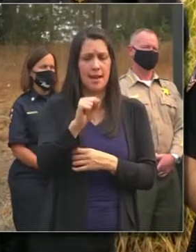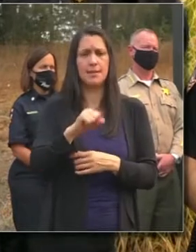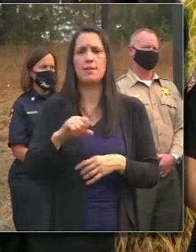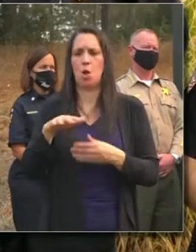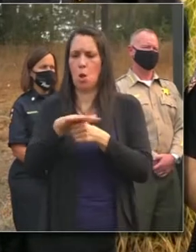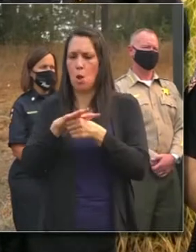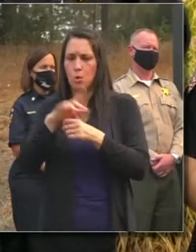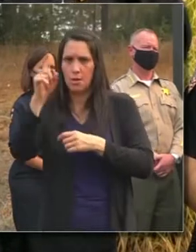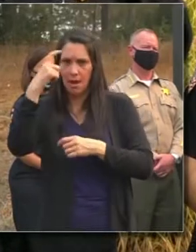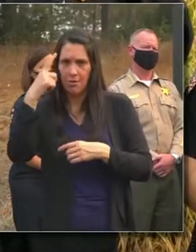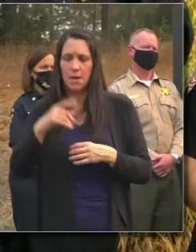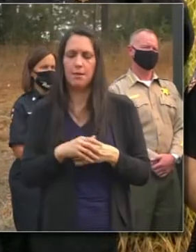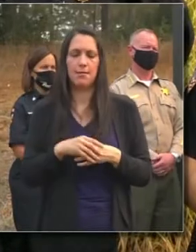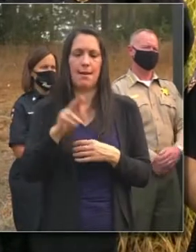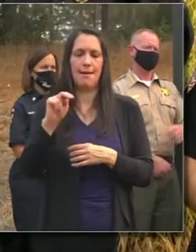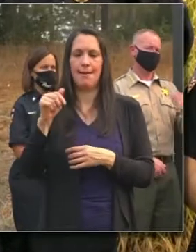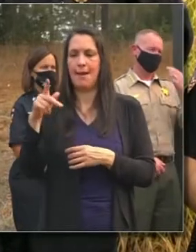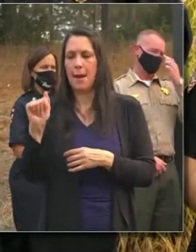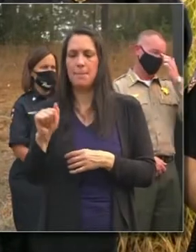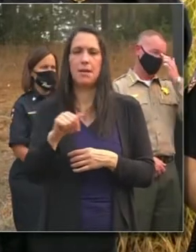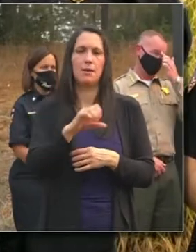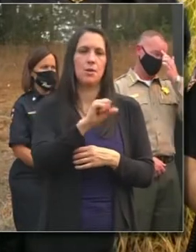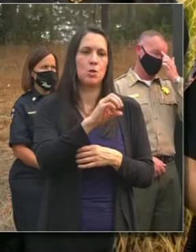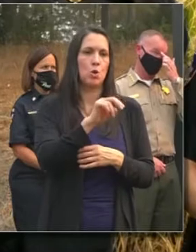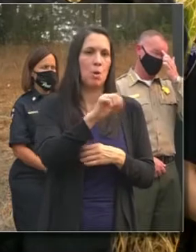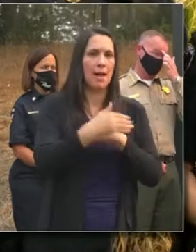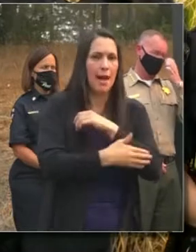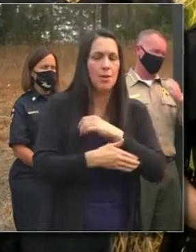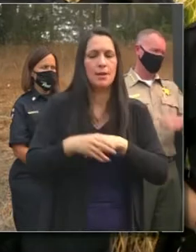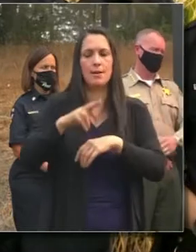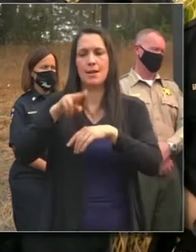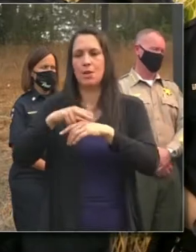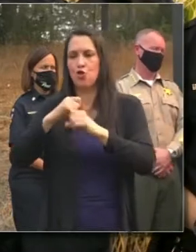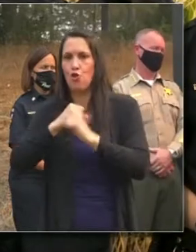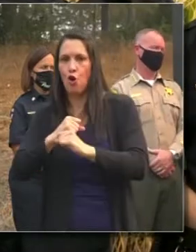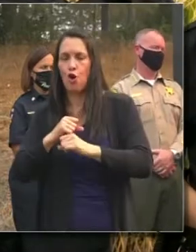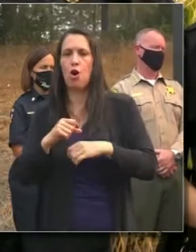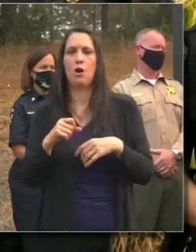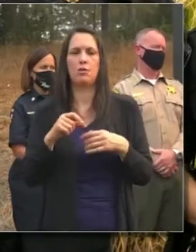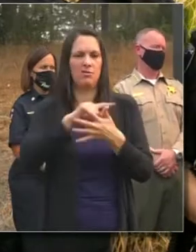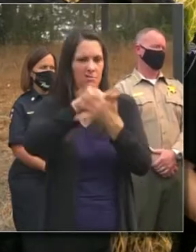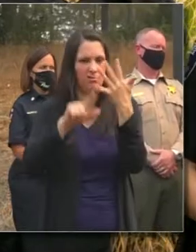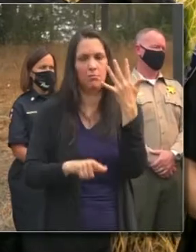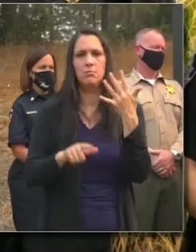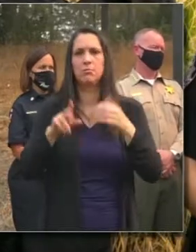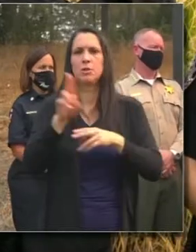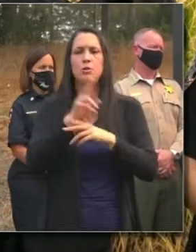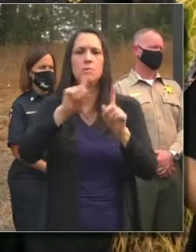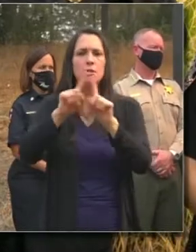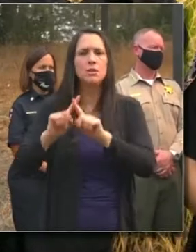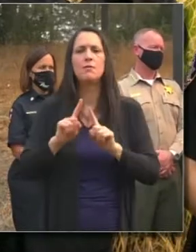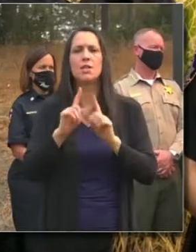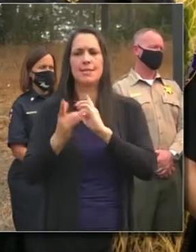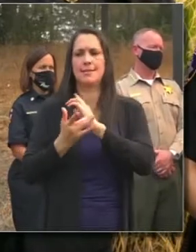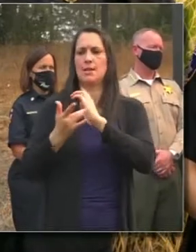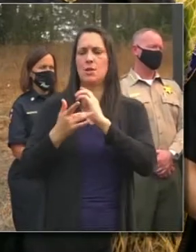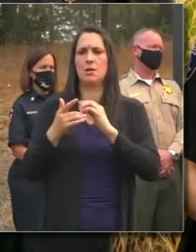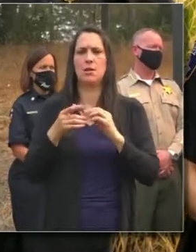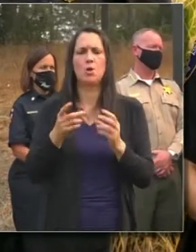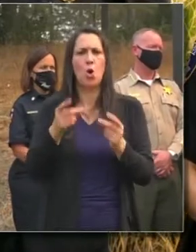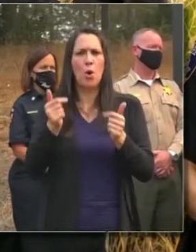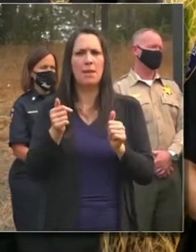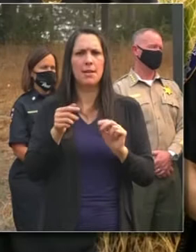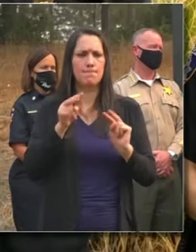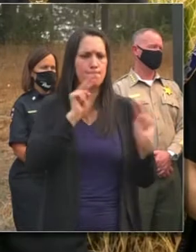gobiernos locales del condado de pan verde napa y sonoma la guardia nacional usando muchas tecnologías para poder